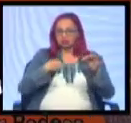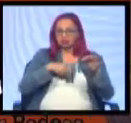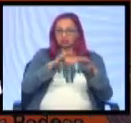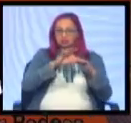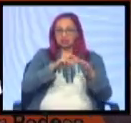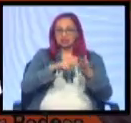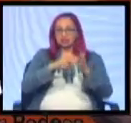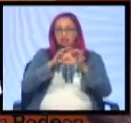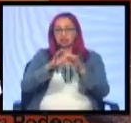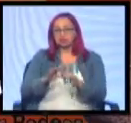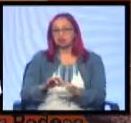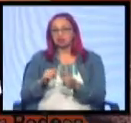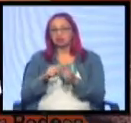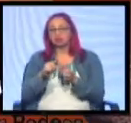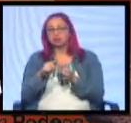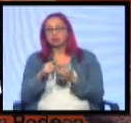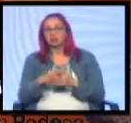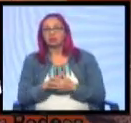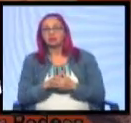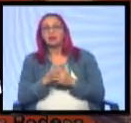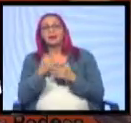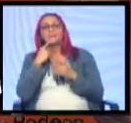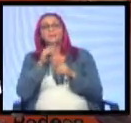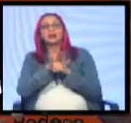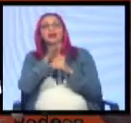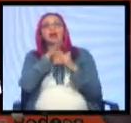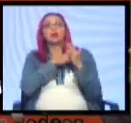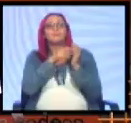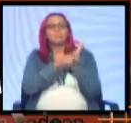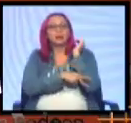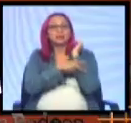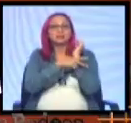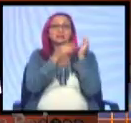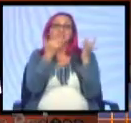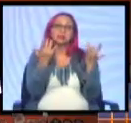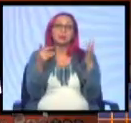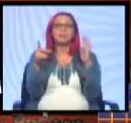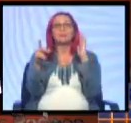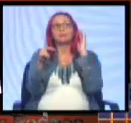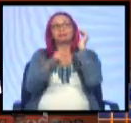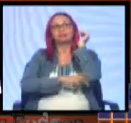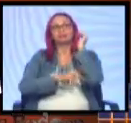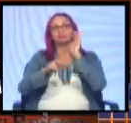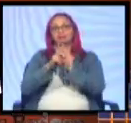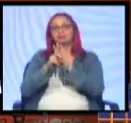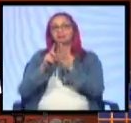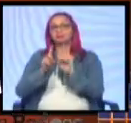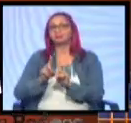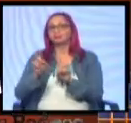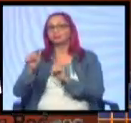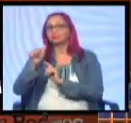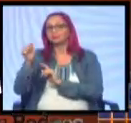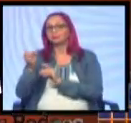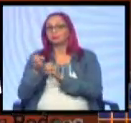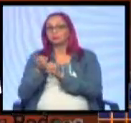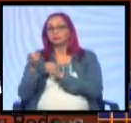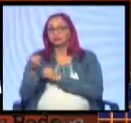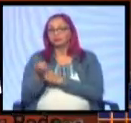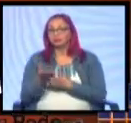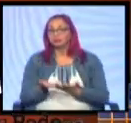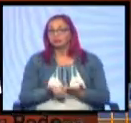legal, cumpliendo con todas las cosas que hay que cumplir en un país que es un país de derechos. En cambio, otras